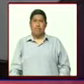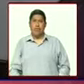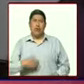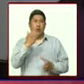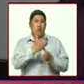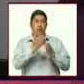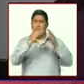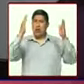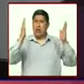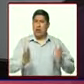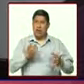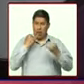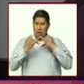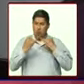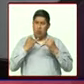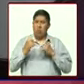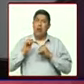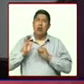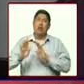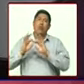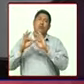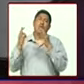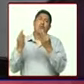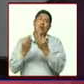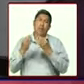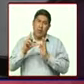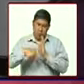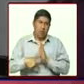La dueña de casa informó a los familiares que